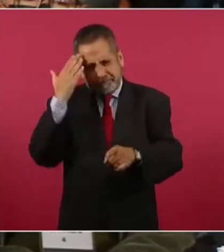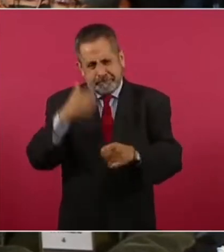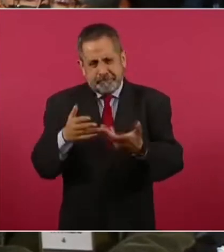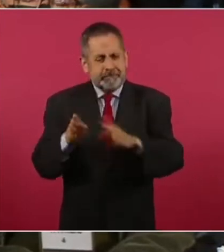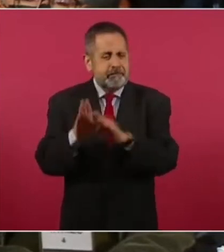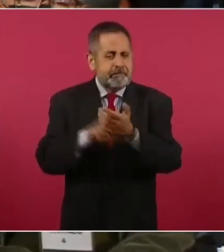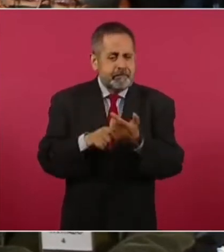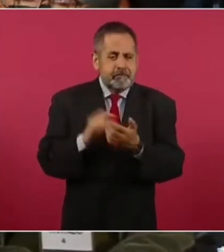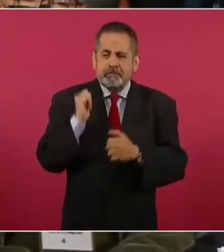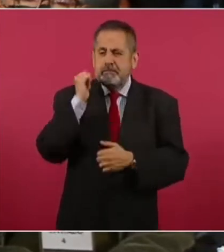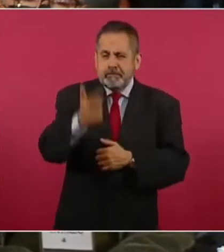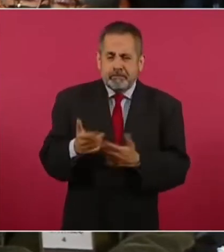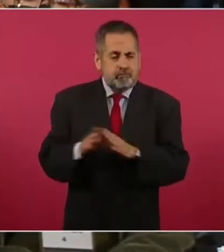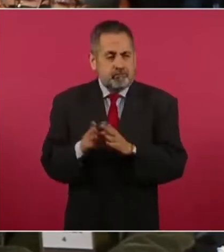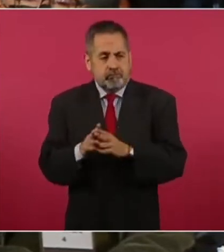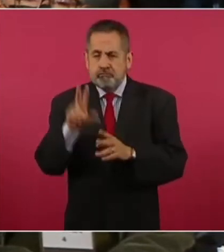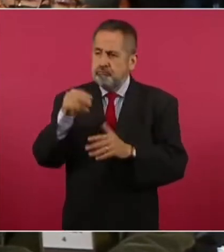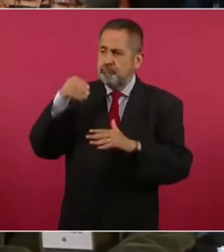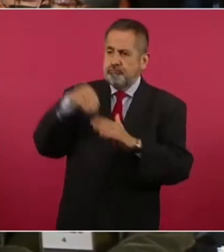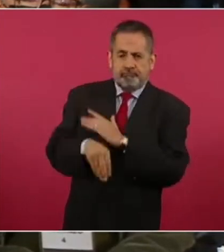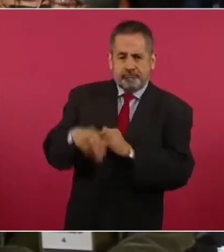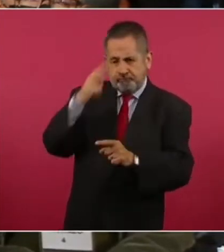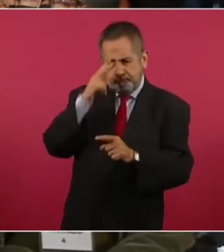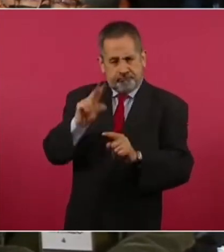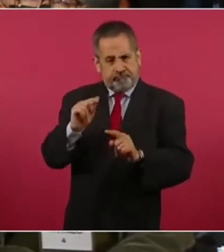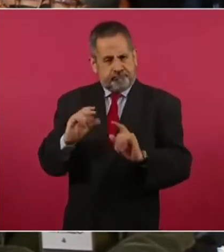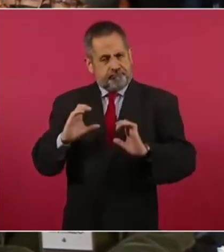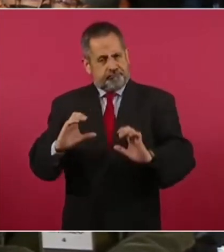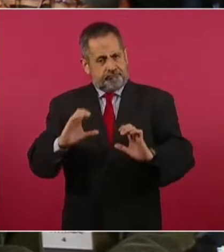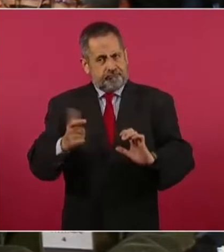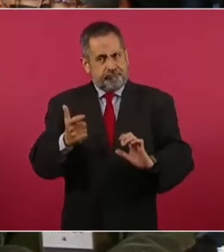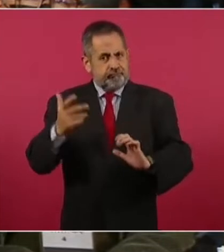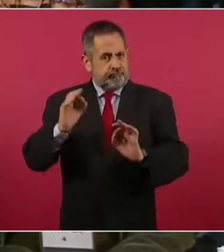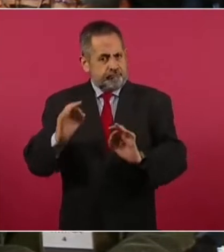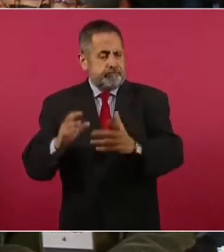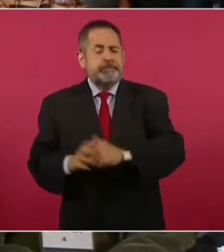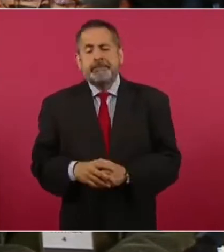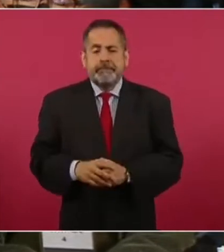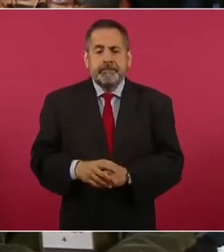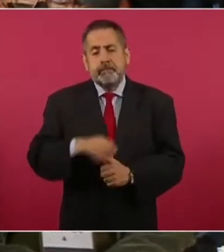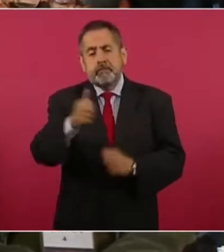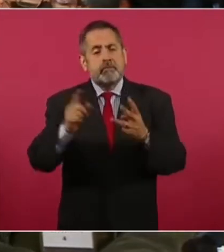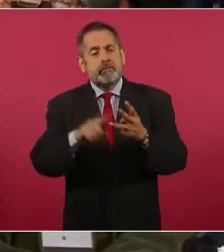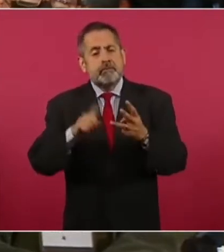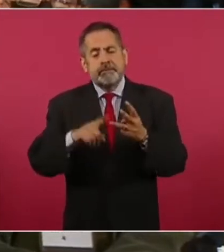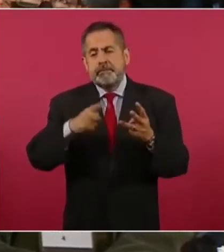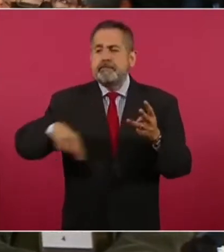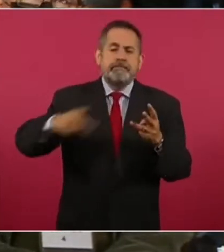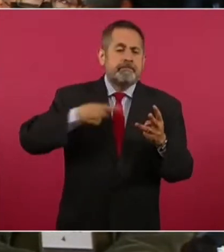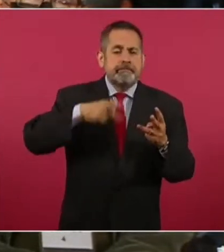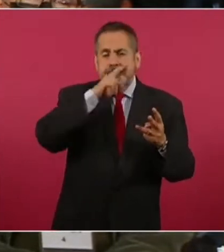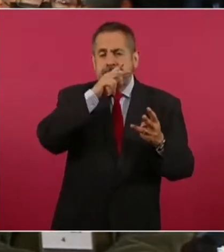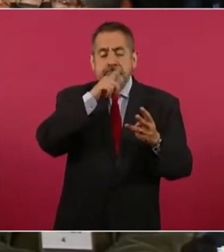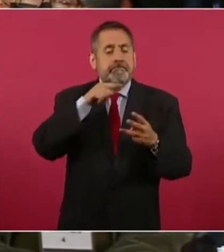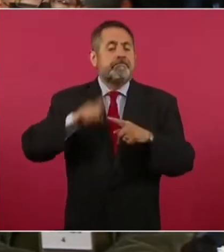final puede llevar al traste la parte del crecimiento económico. Y la otra, que hay preocupación, presidente, sobre este